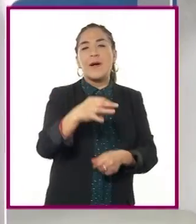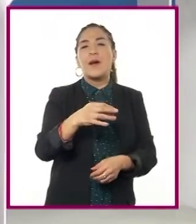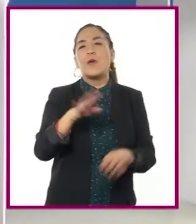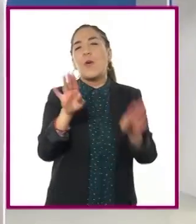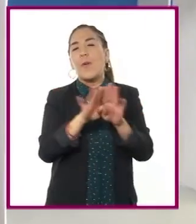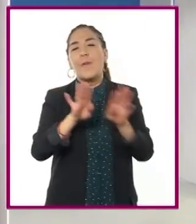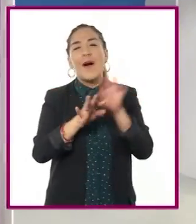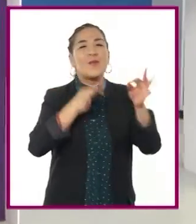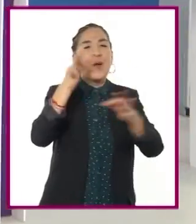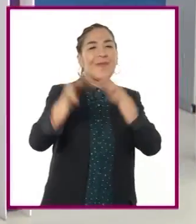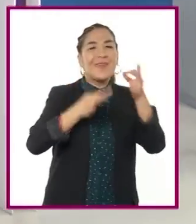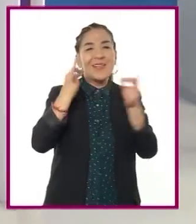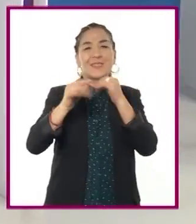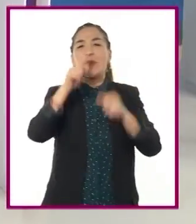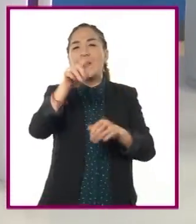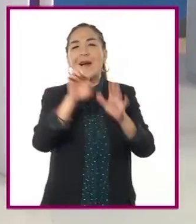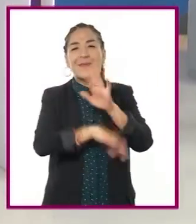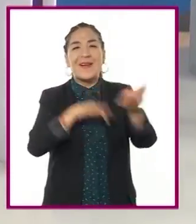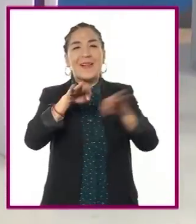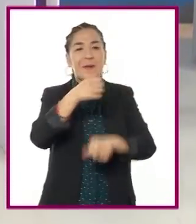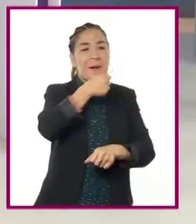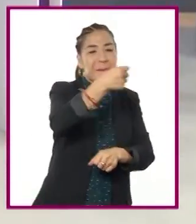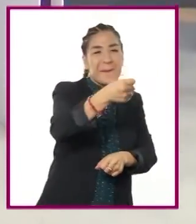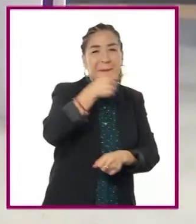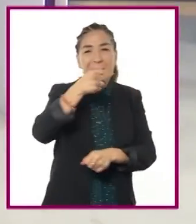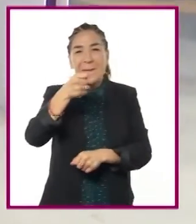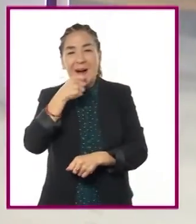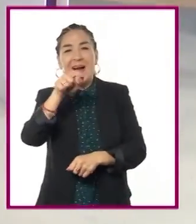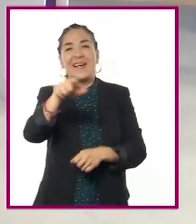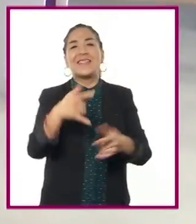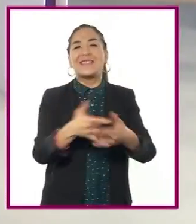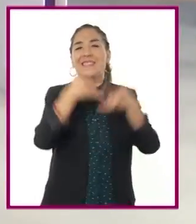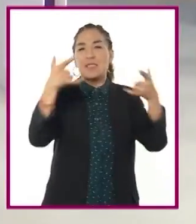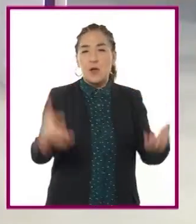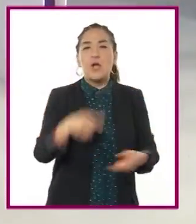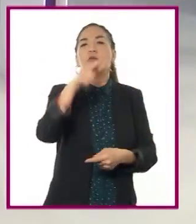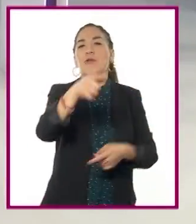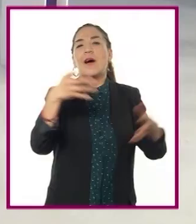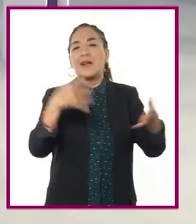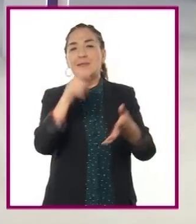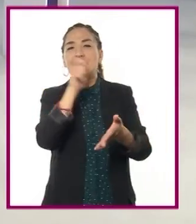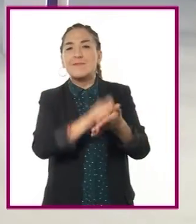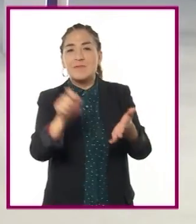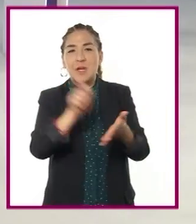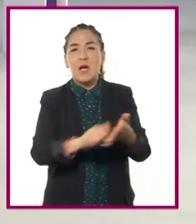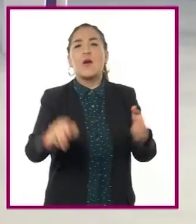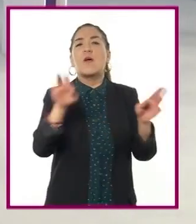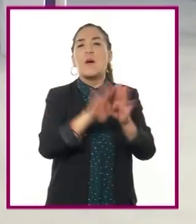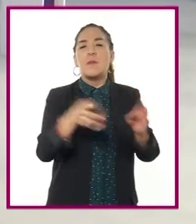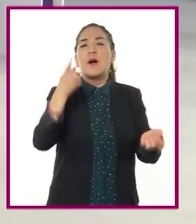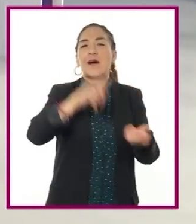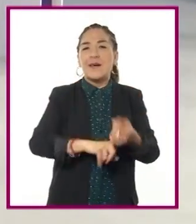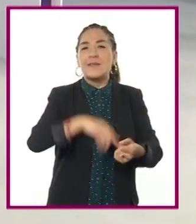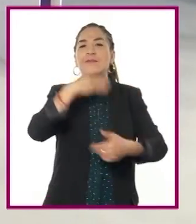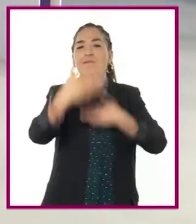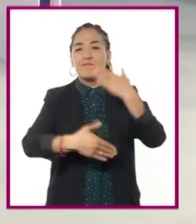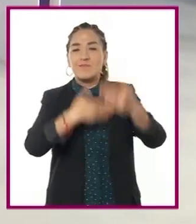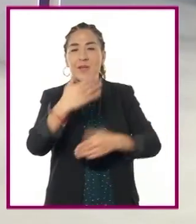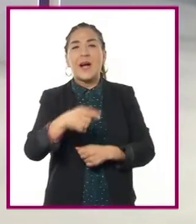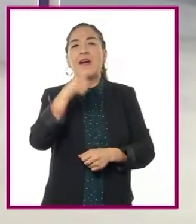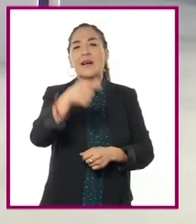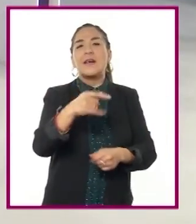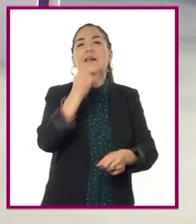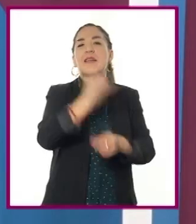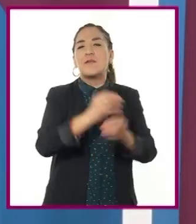Se convertirán en reporteros y reporteras de la historia. Elaborarán un noticiero a partir de la construcción de algunas